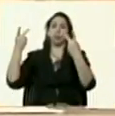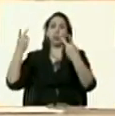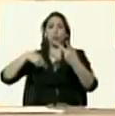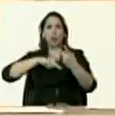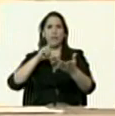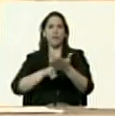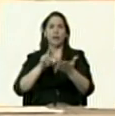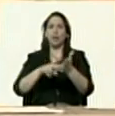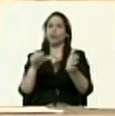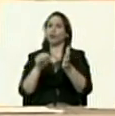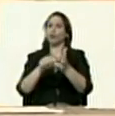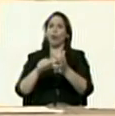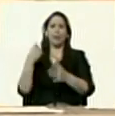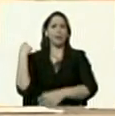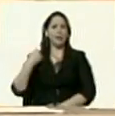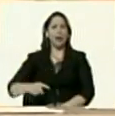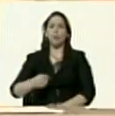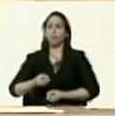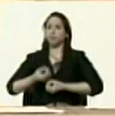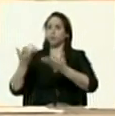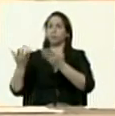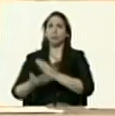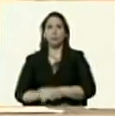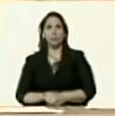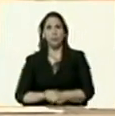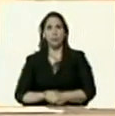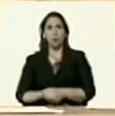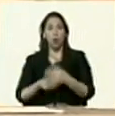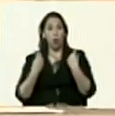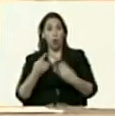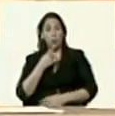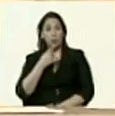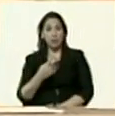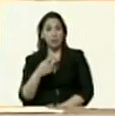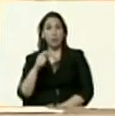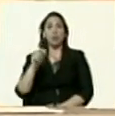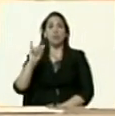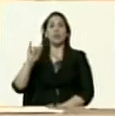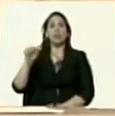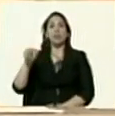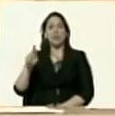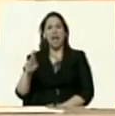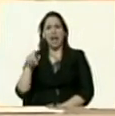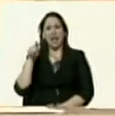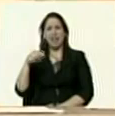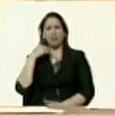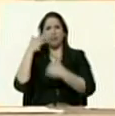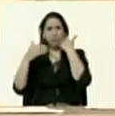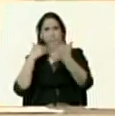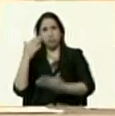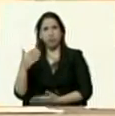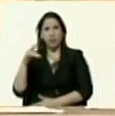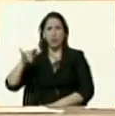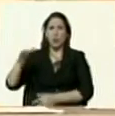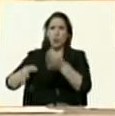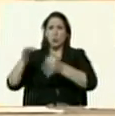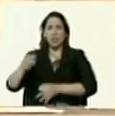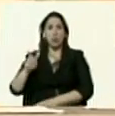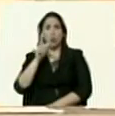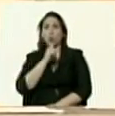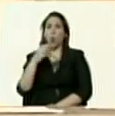donde tengamos que llevarla. Así como decimos que el TIAR es un bochorno y es un mamotreto jurídico